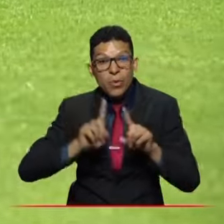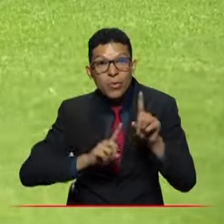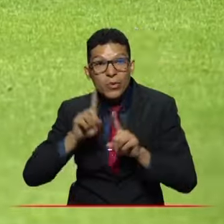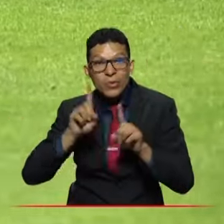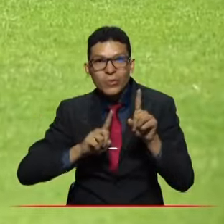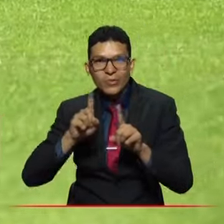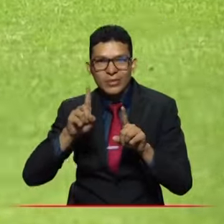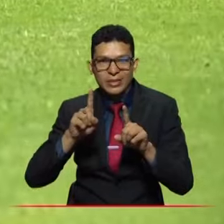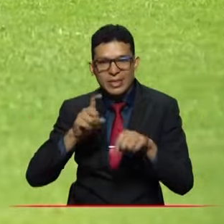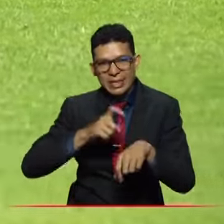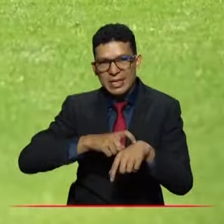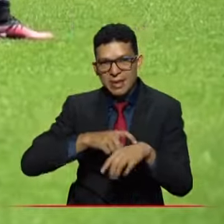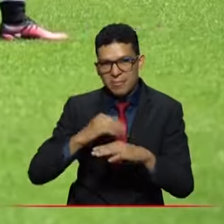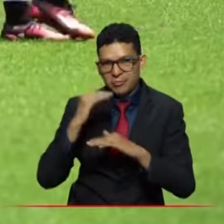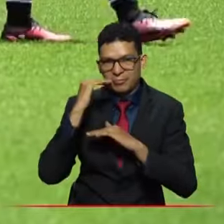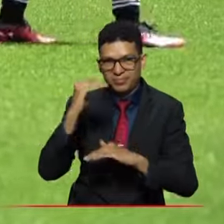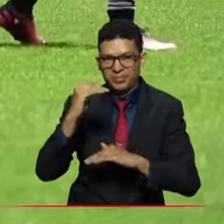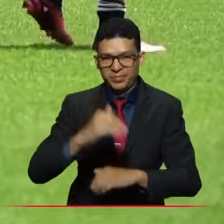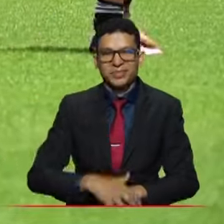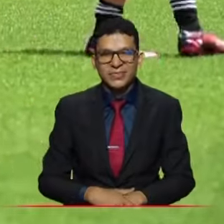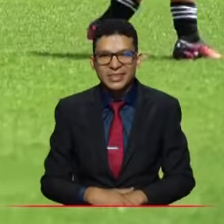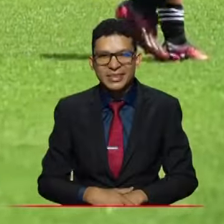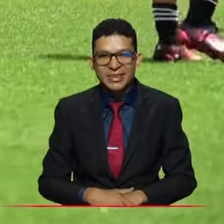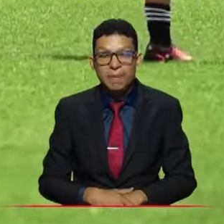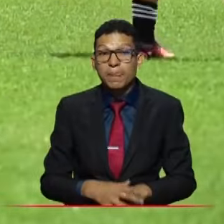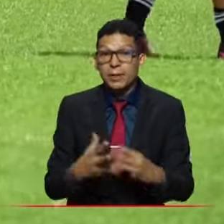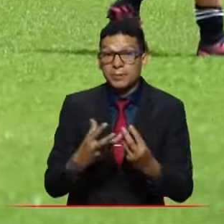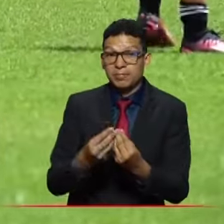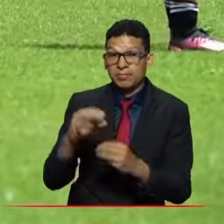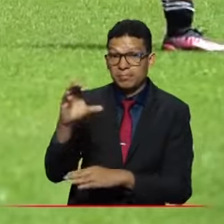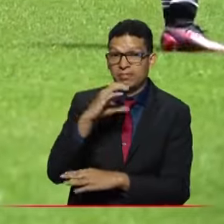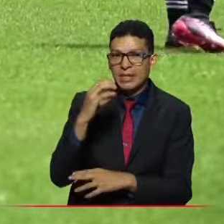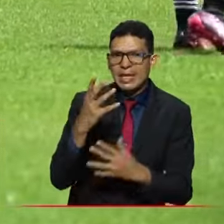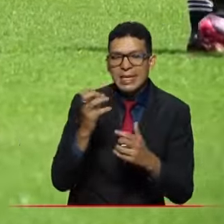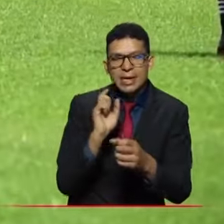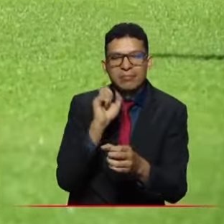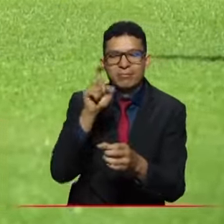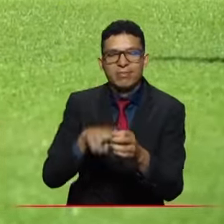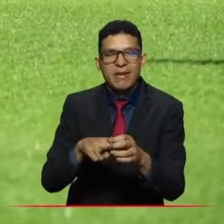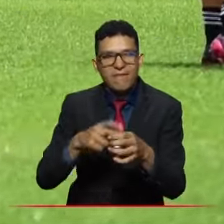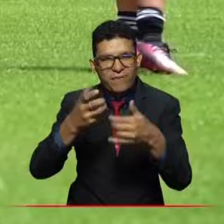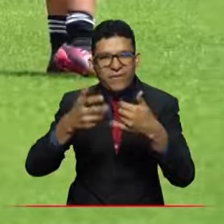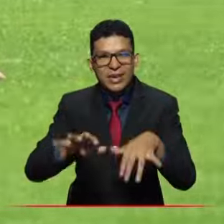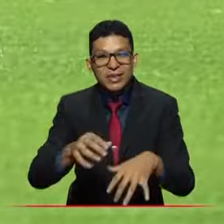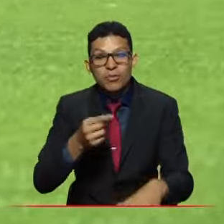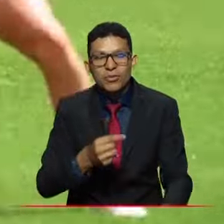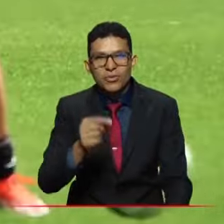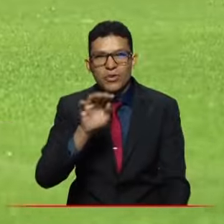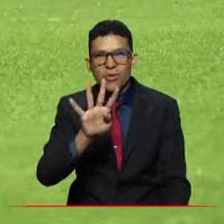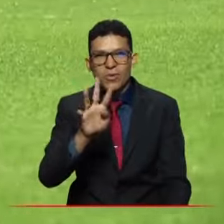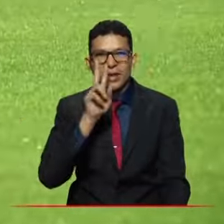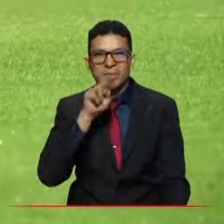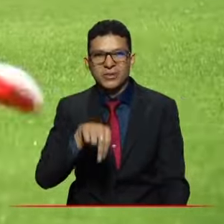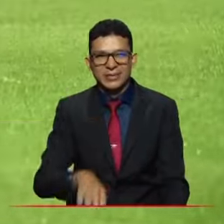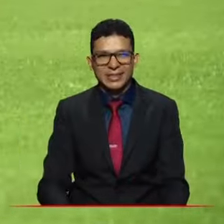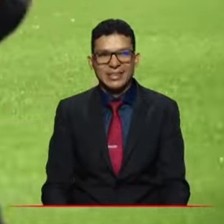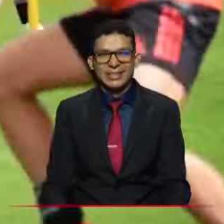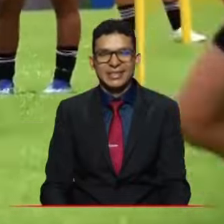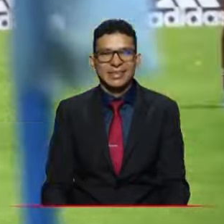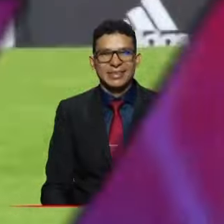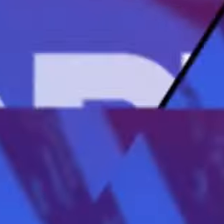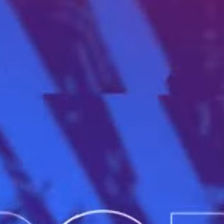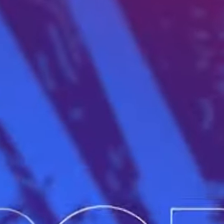en el tiempo reglamentario. El equipo colombiano aspira a llegar a la gran final el 4 de junio.